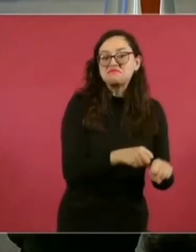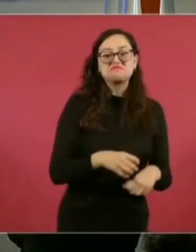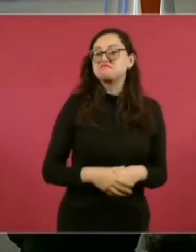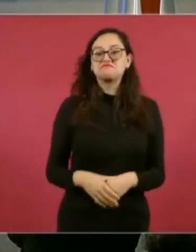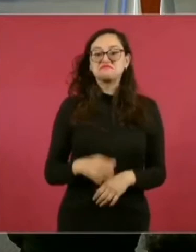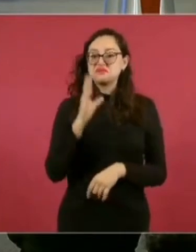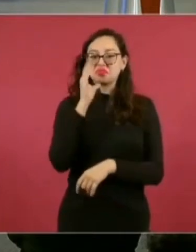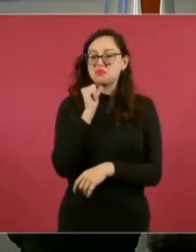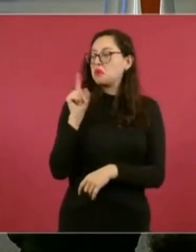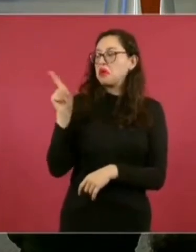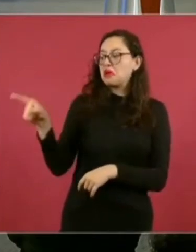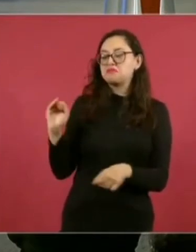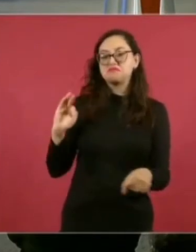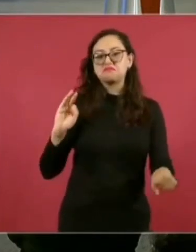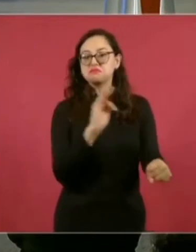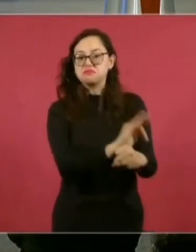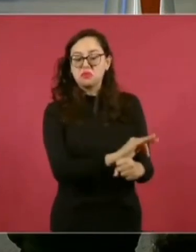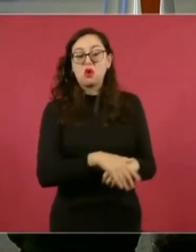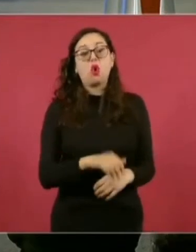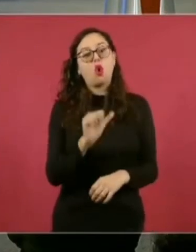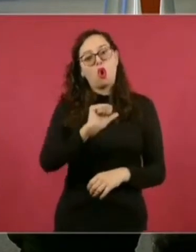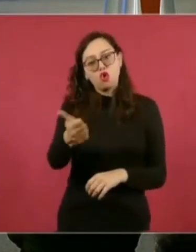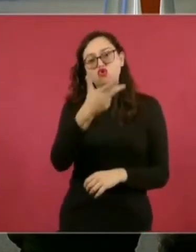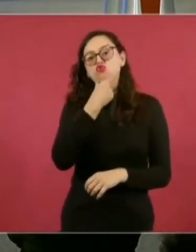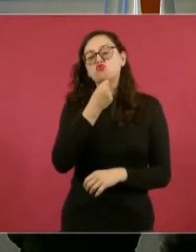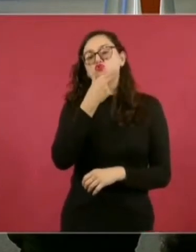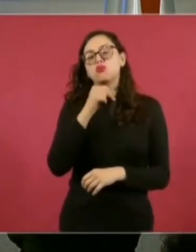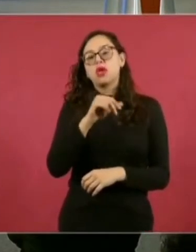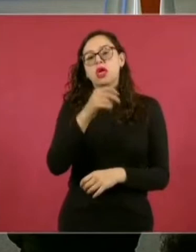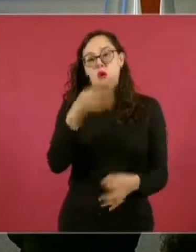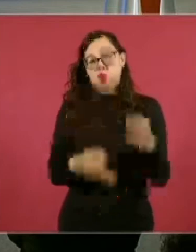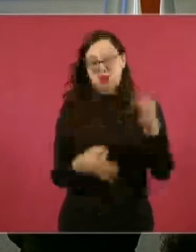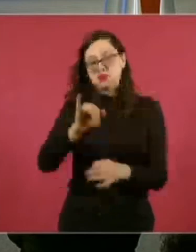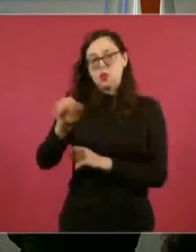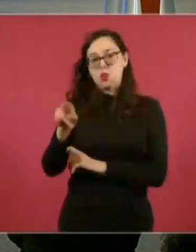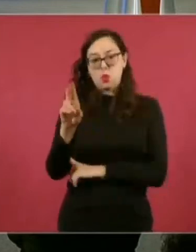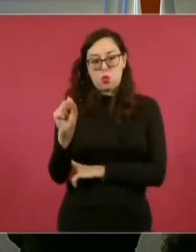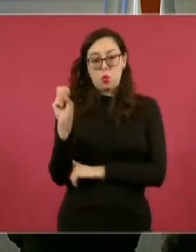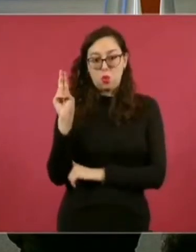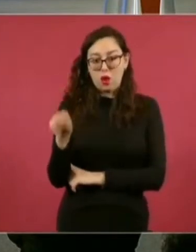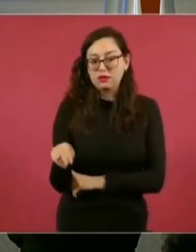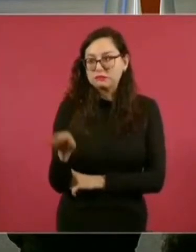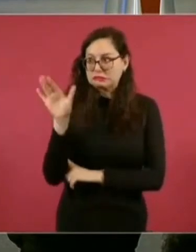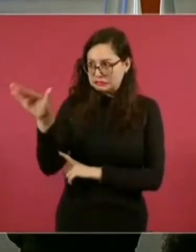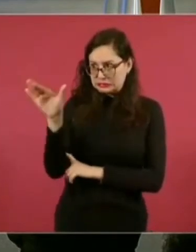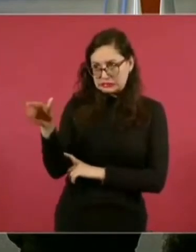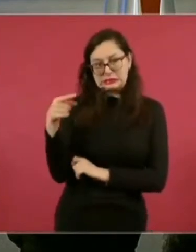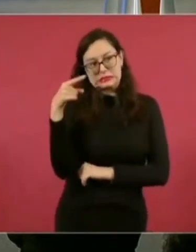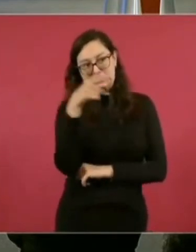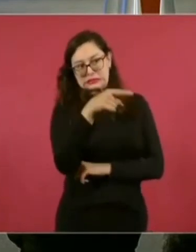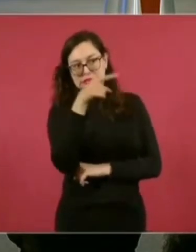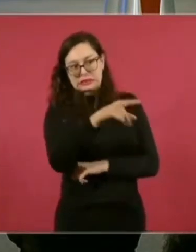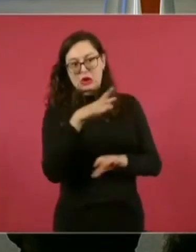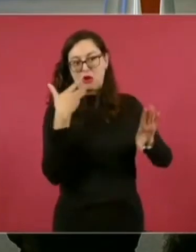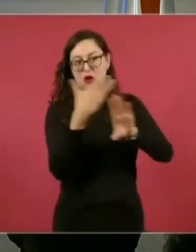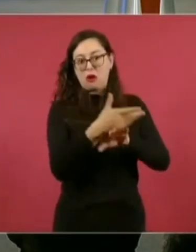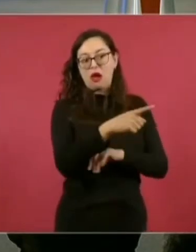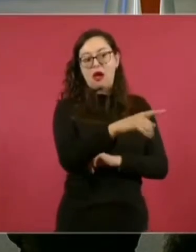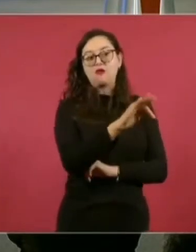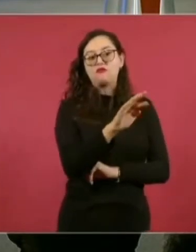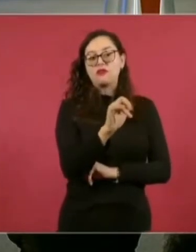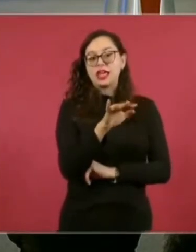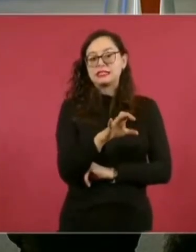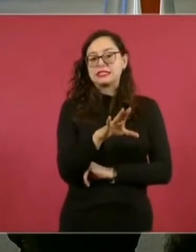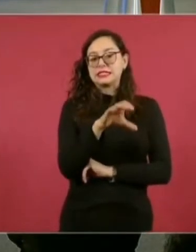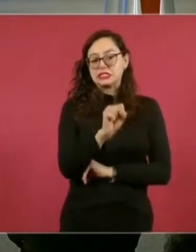juez, que se llama Juan Fernando Alvarado López, también no autoriza orden de aprehensión contra